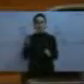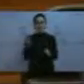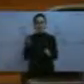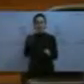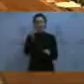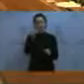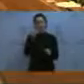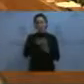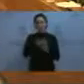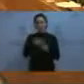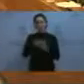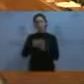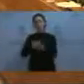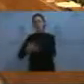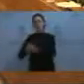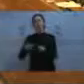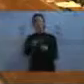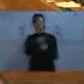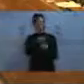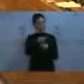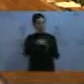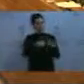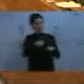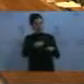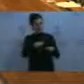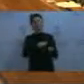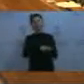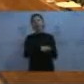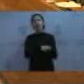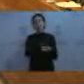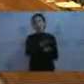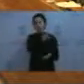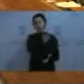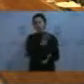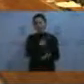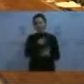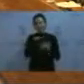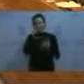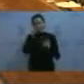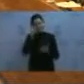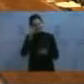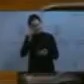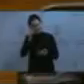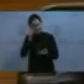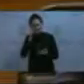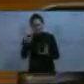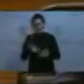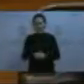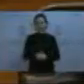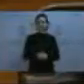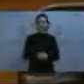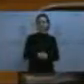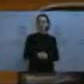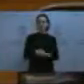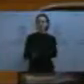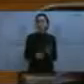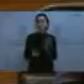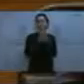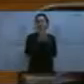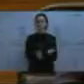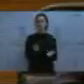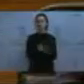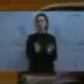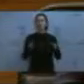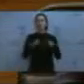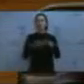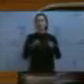mucho hablar sobre lo que hacen los demás, mucho habla y poco hace. Pero volviendo a la cuestión, en esa ley que nosotros, como partido político, el